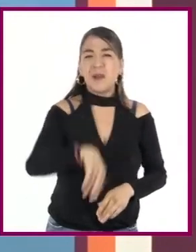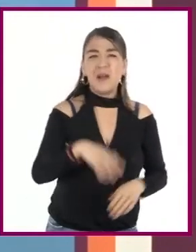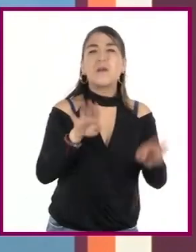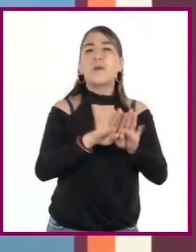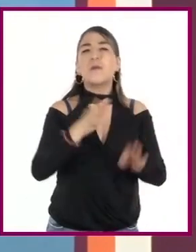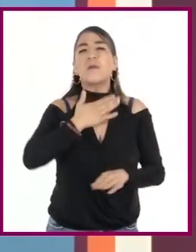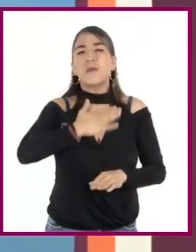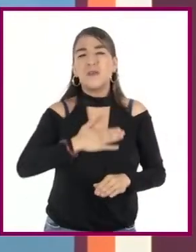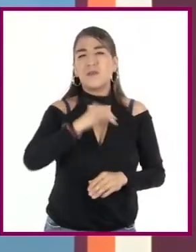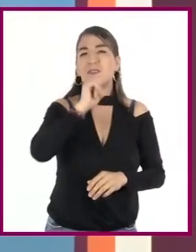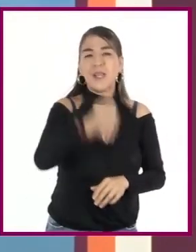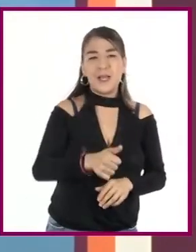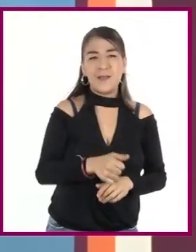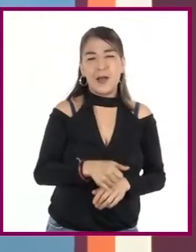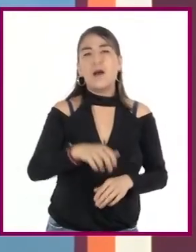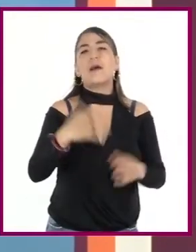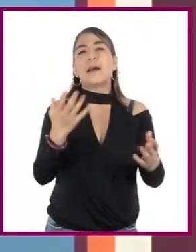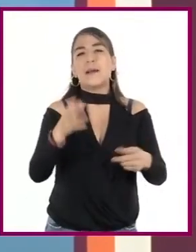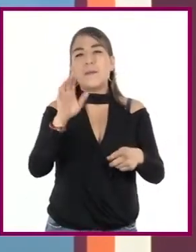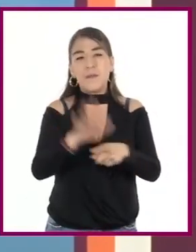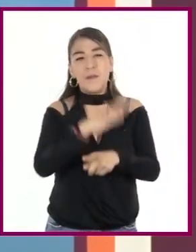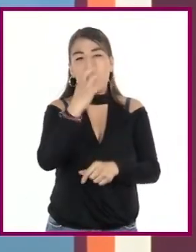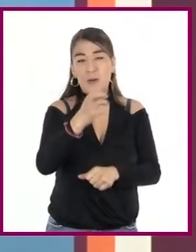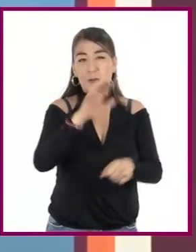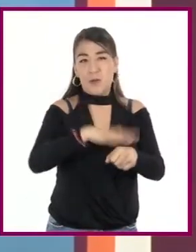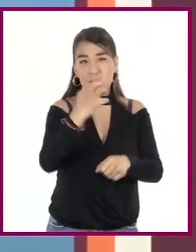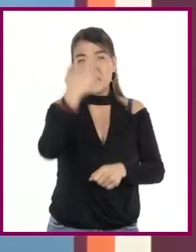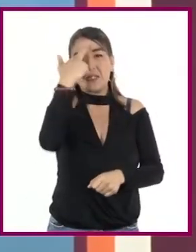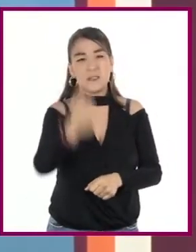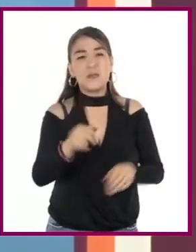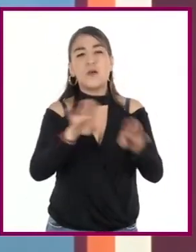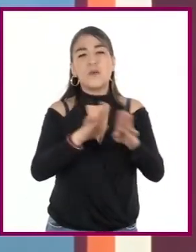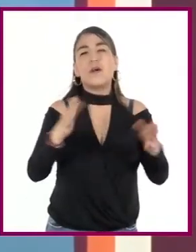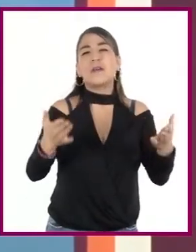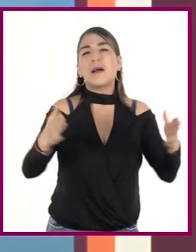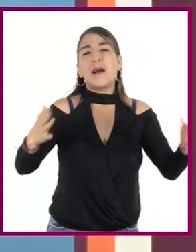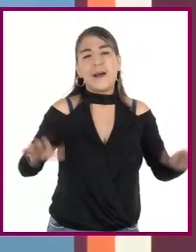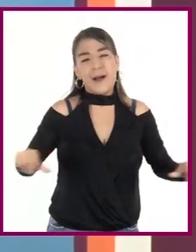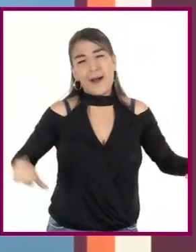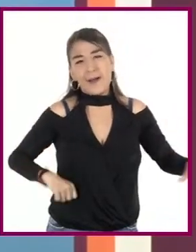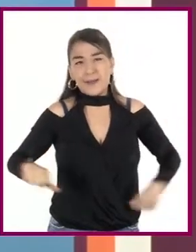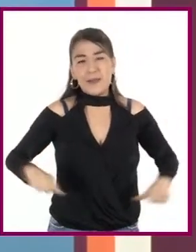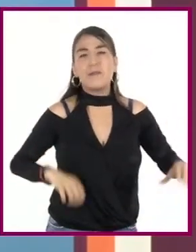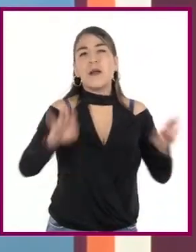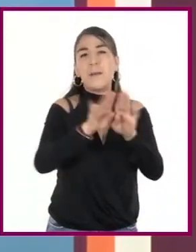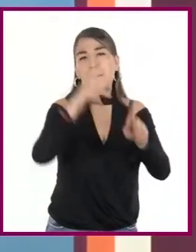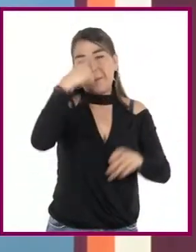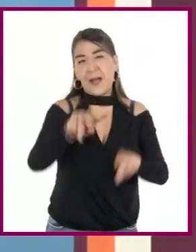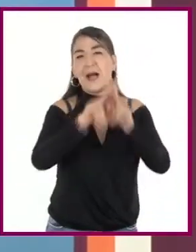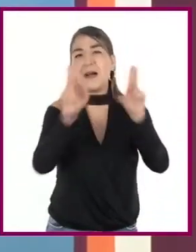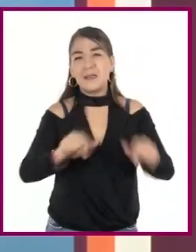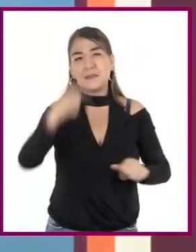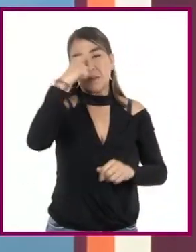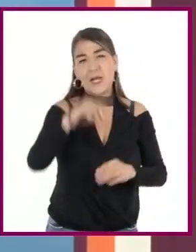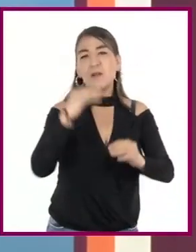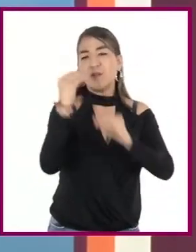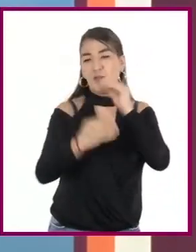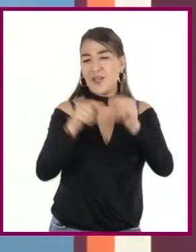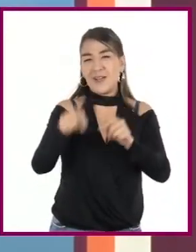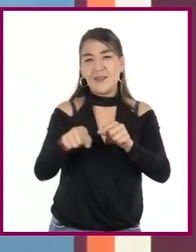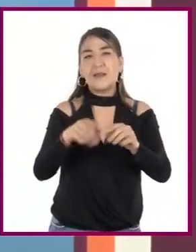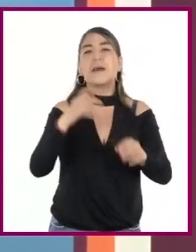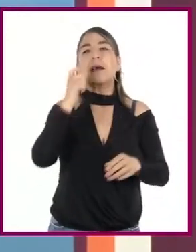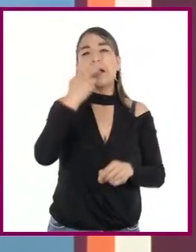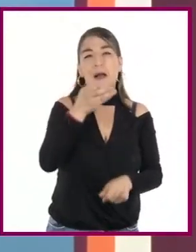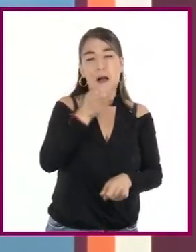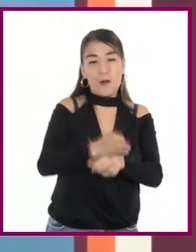injusticia. Por lo tanto, buscar alternativas pacíficas al conflicto tendrá a corto,